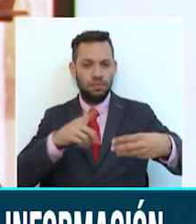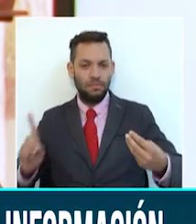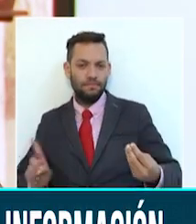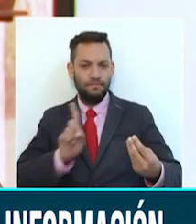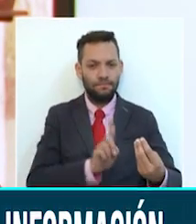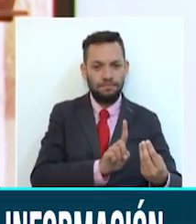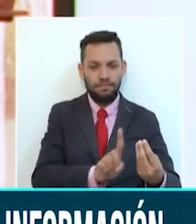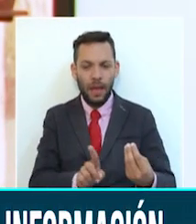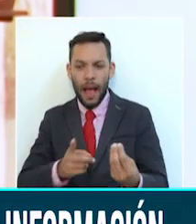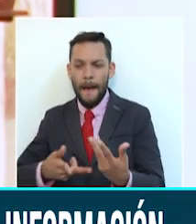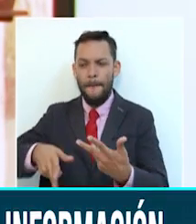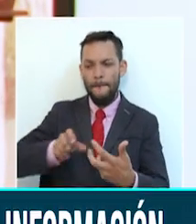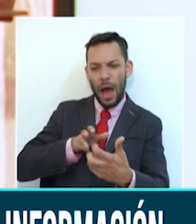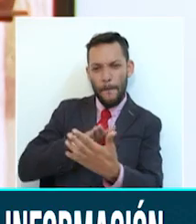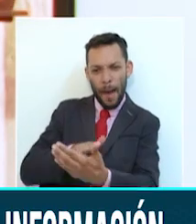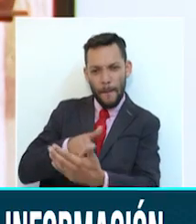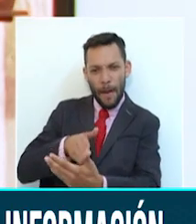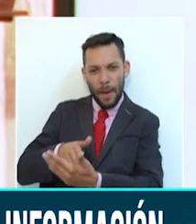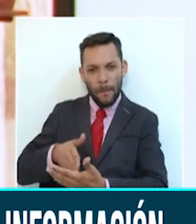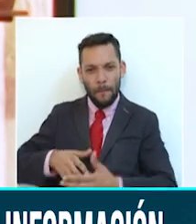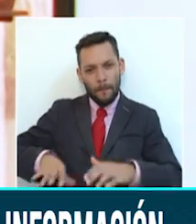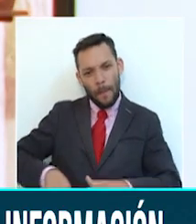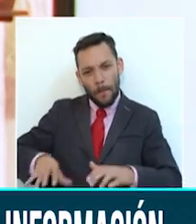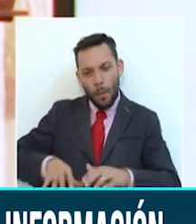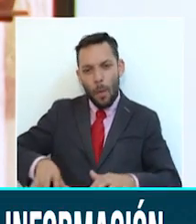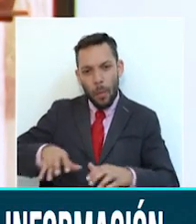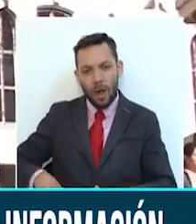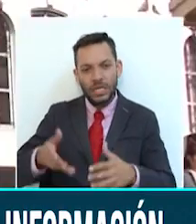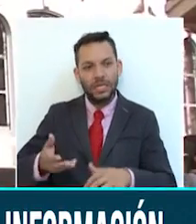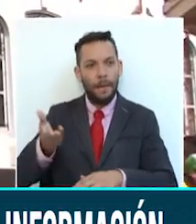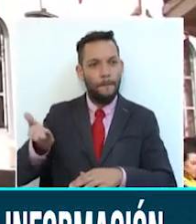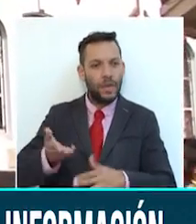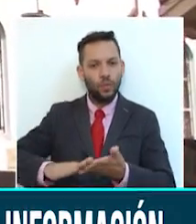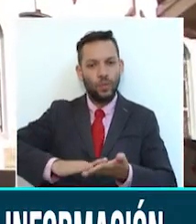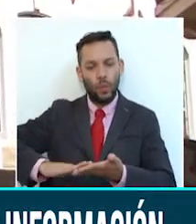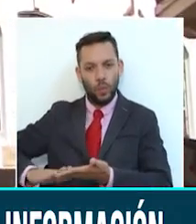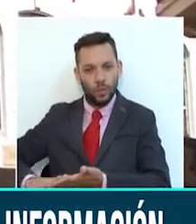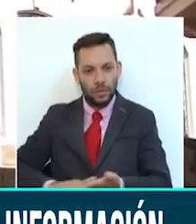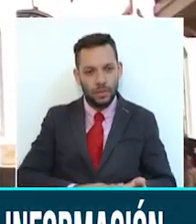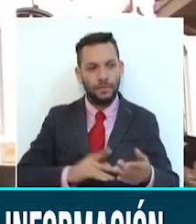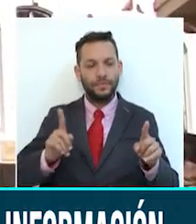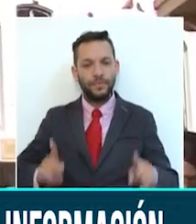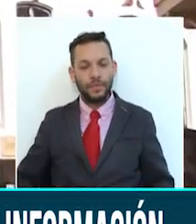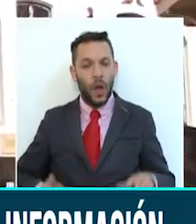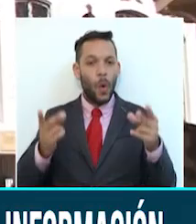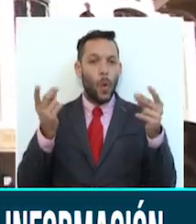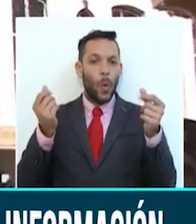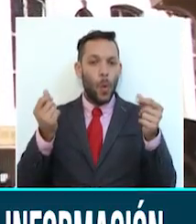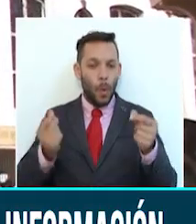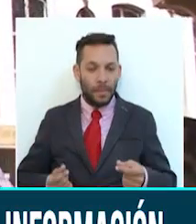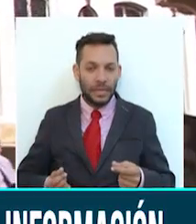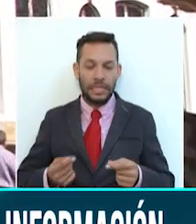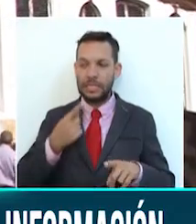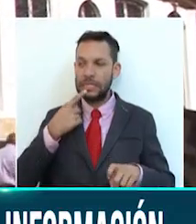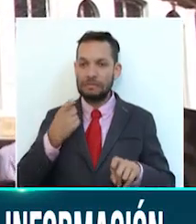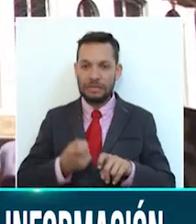evaluación se tenga por cada uno de los afectados una reclamación. Por otro lado, las consecuencias económicas del paro todavía se